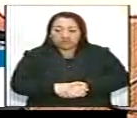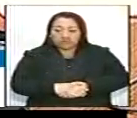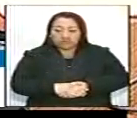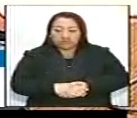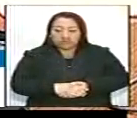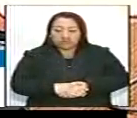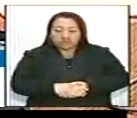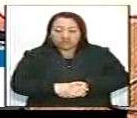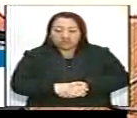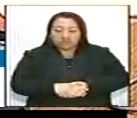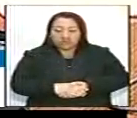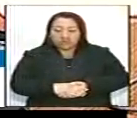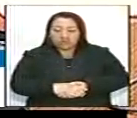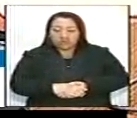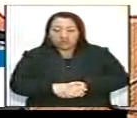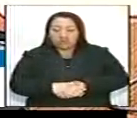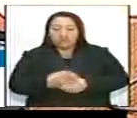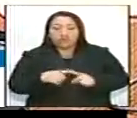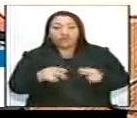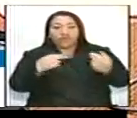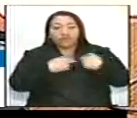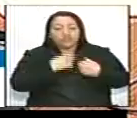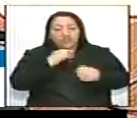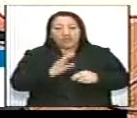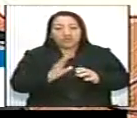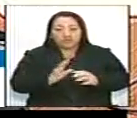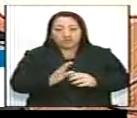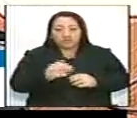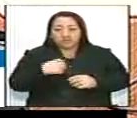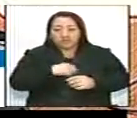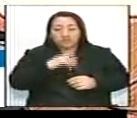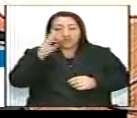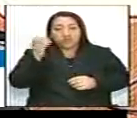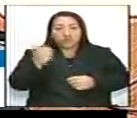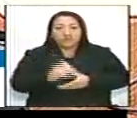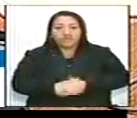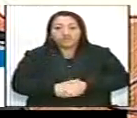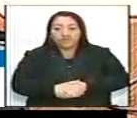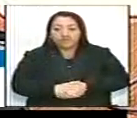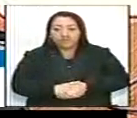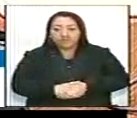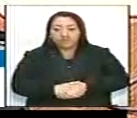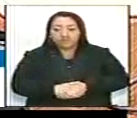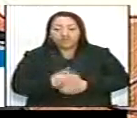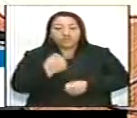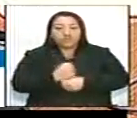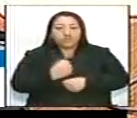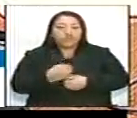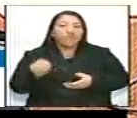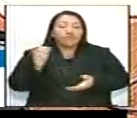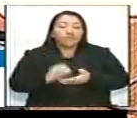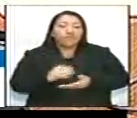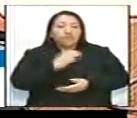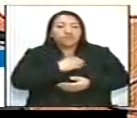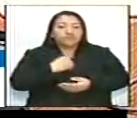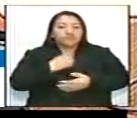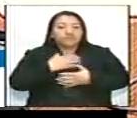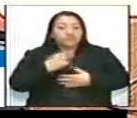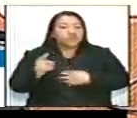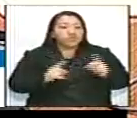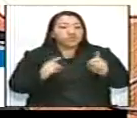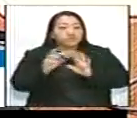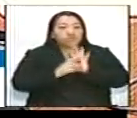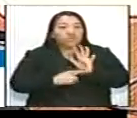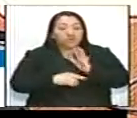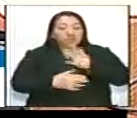dice la palabra. Pero la responsabilidad está. Entonces nosotros creemos que deberíamos trabajar más desde el Ministerio de Salud, desde las direcciones